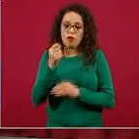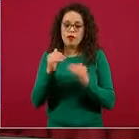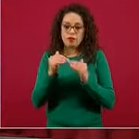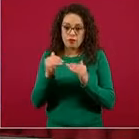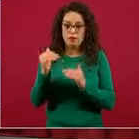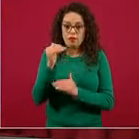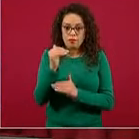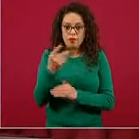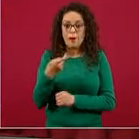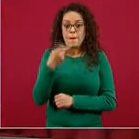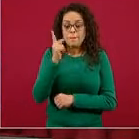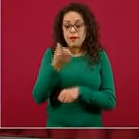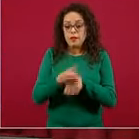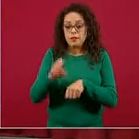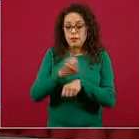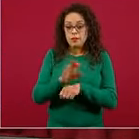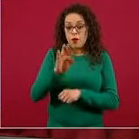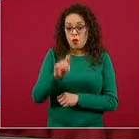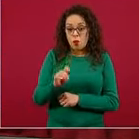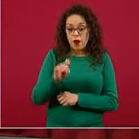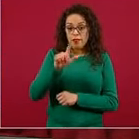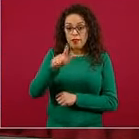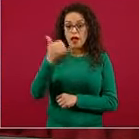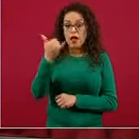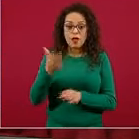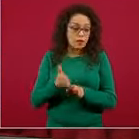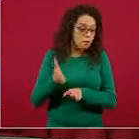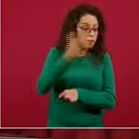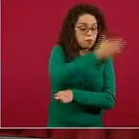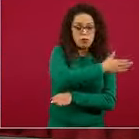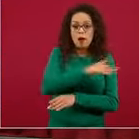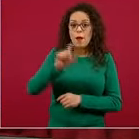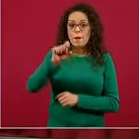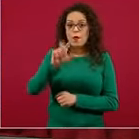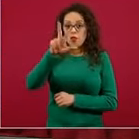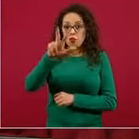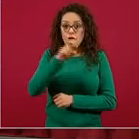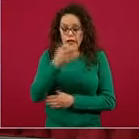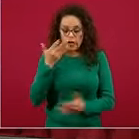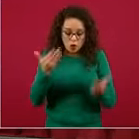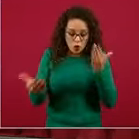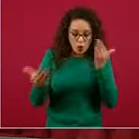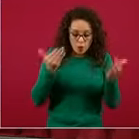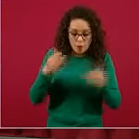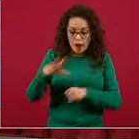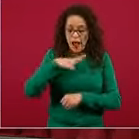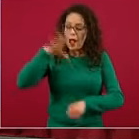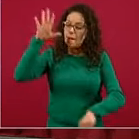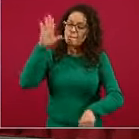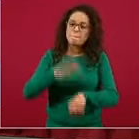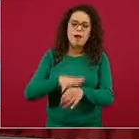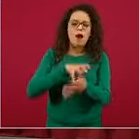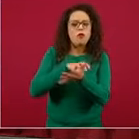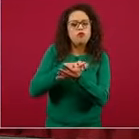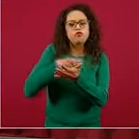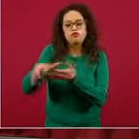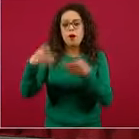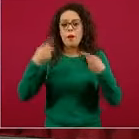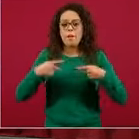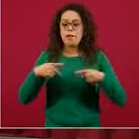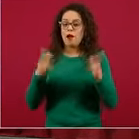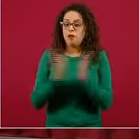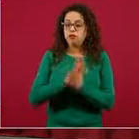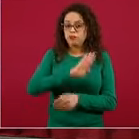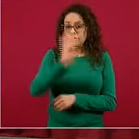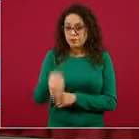47, y en comparación con la semana 28, que fue en la que tuvimos la mayor cantidad de estas lamentables defunciones,